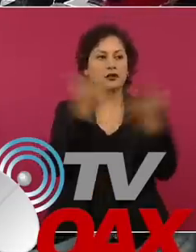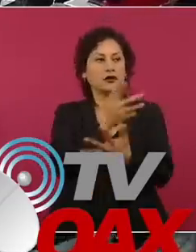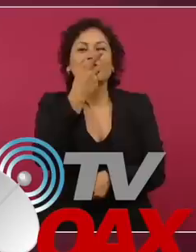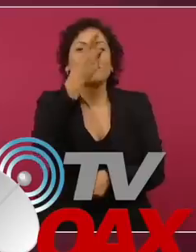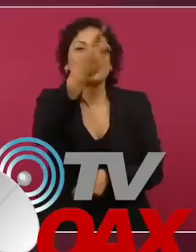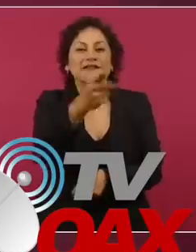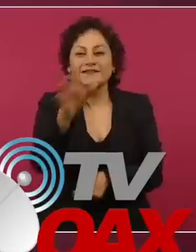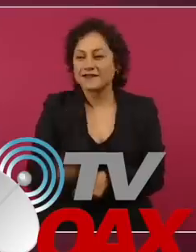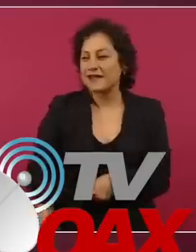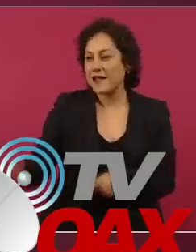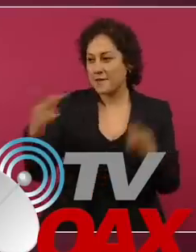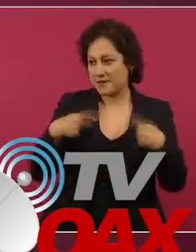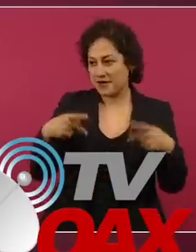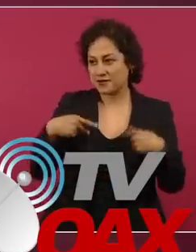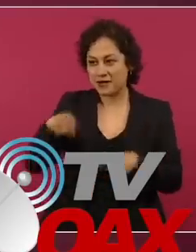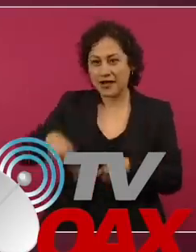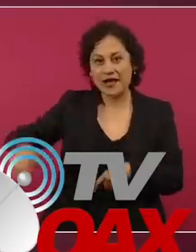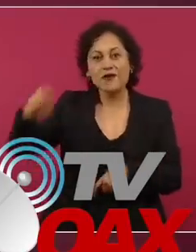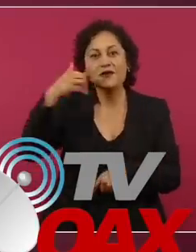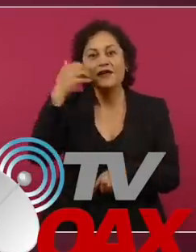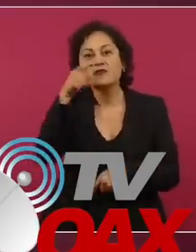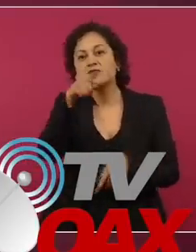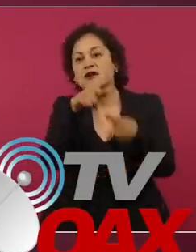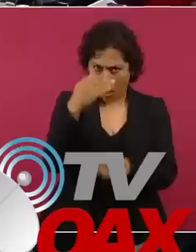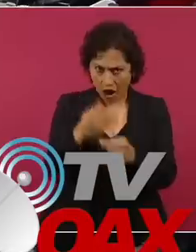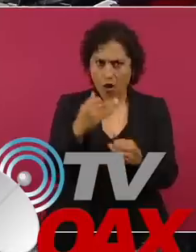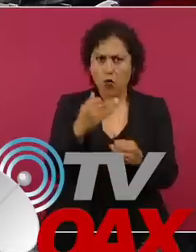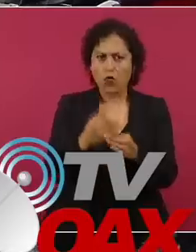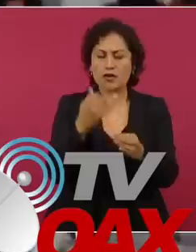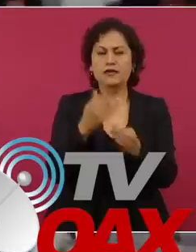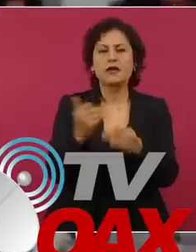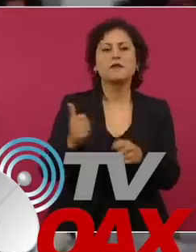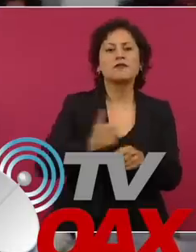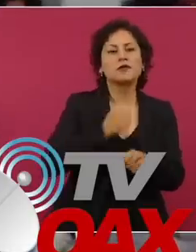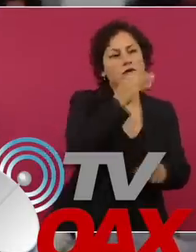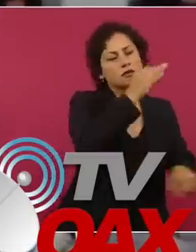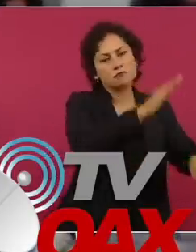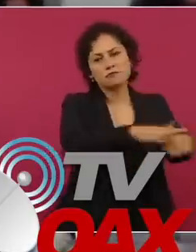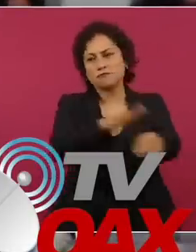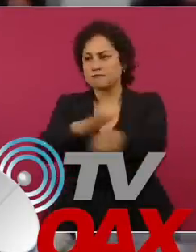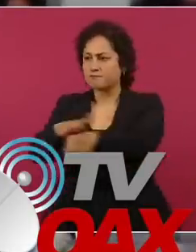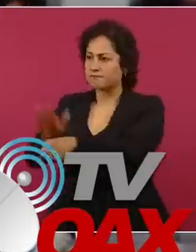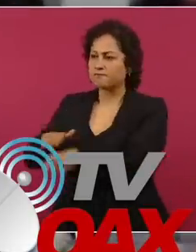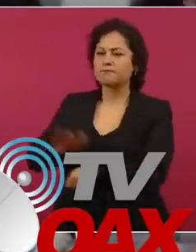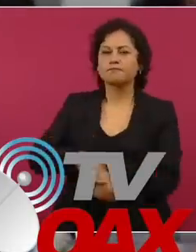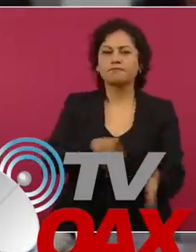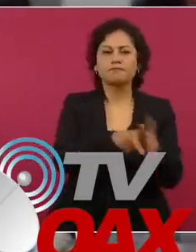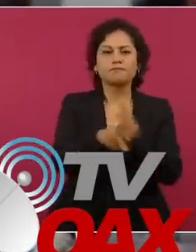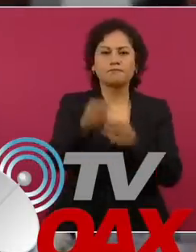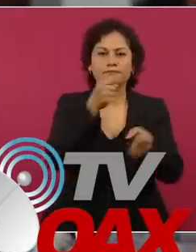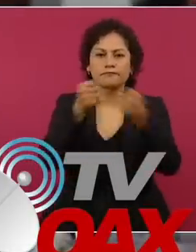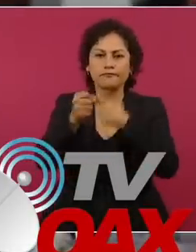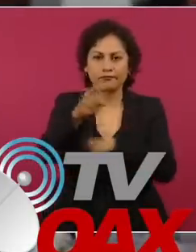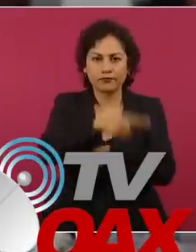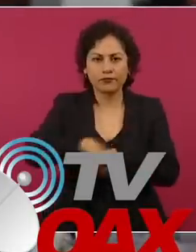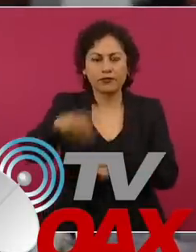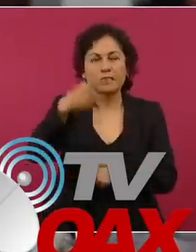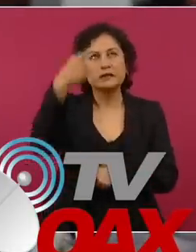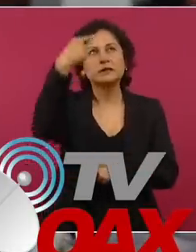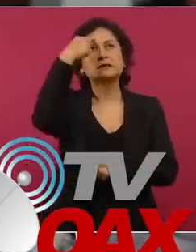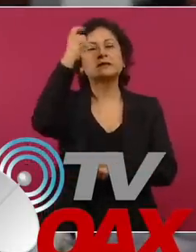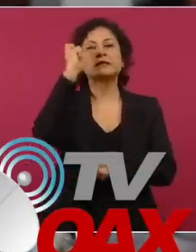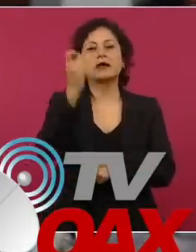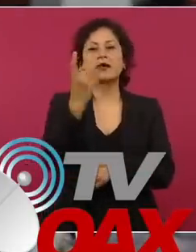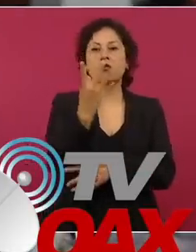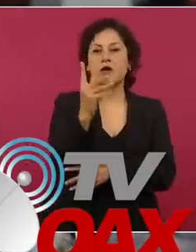a los periodistas de la gran prensa en México que piensen que la Cuarta Transformación ha trascendido las fronteras